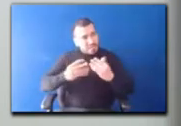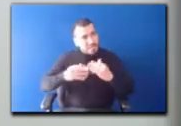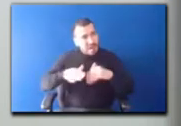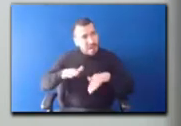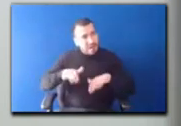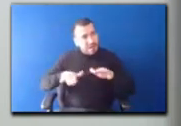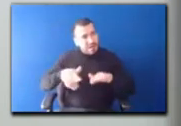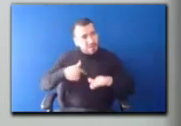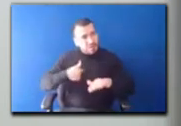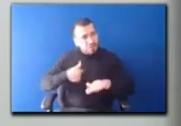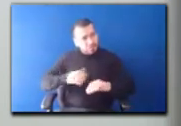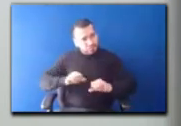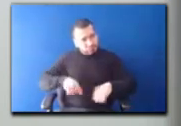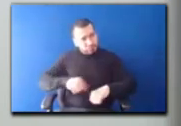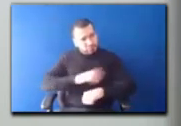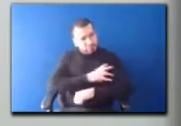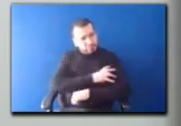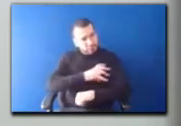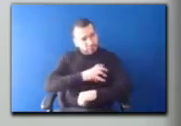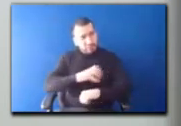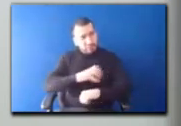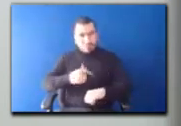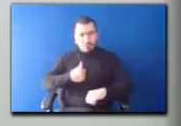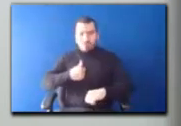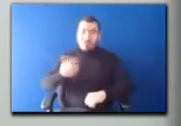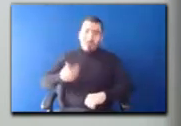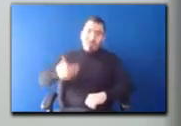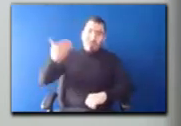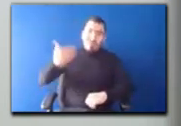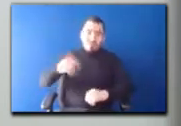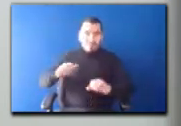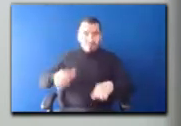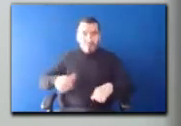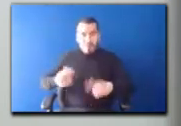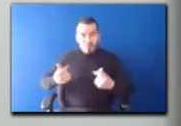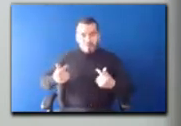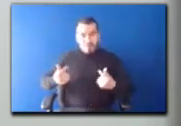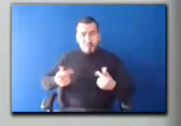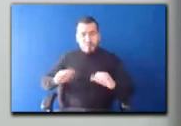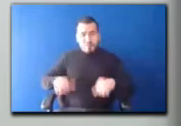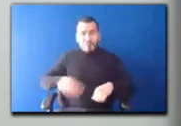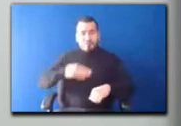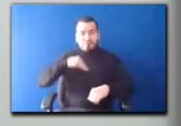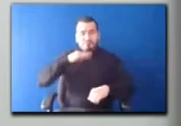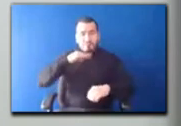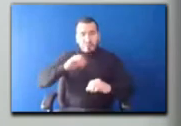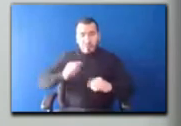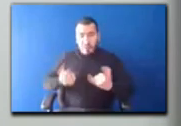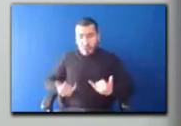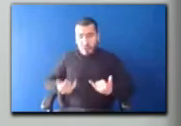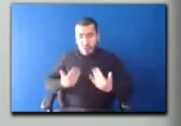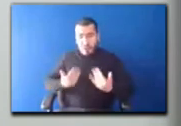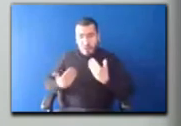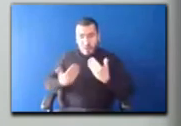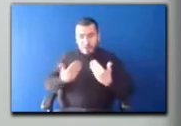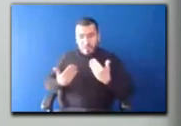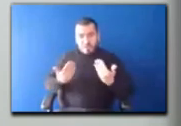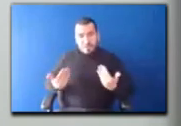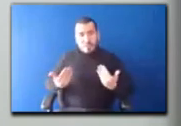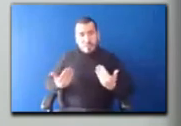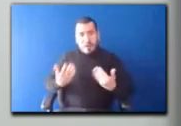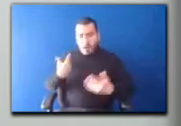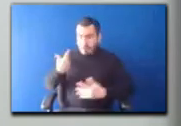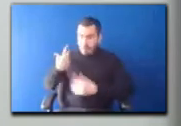soy sólido, ya no solamente diciendo soy grande, tengo una liquidez importante o tengo una solvencia. Usted hoy en día genera confianza con esta nueva